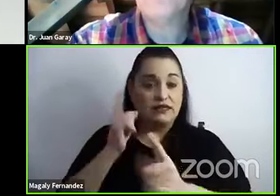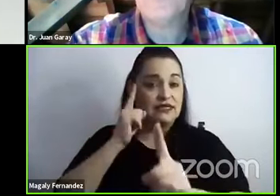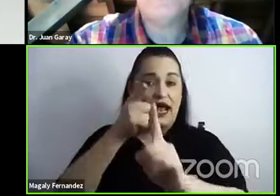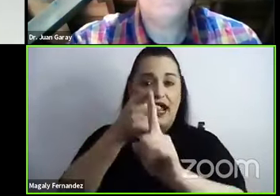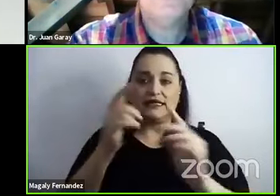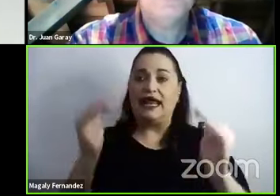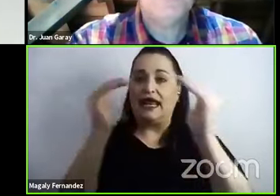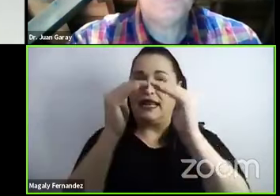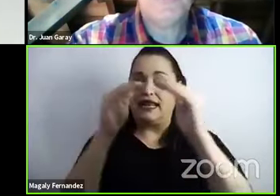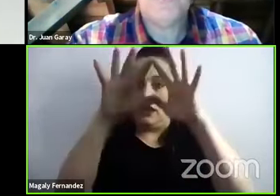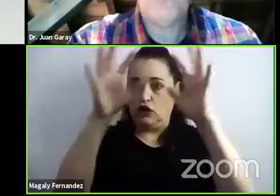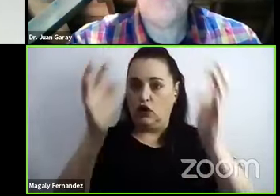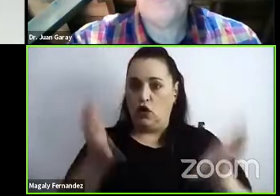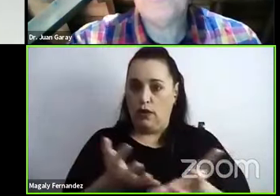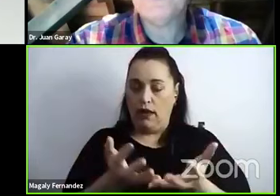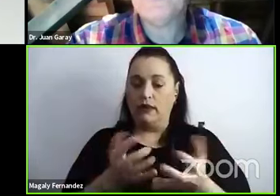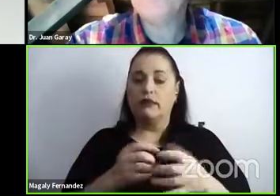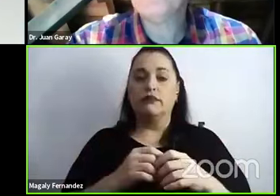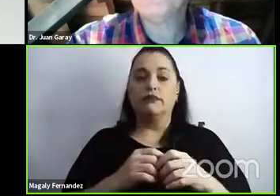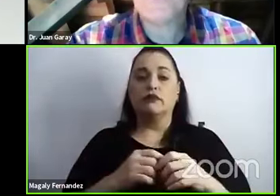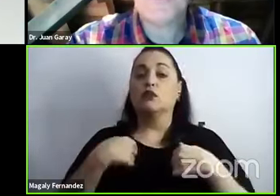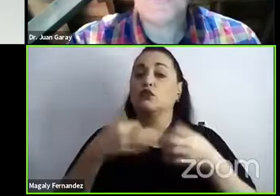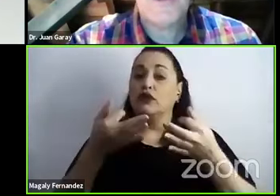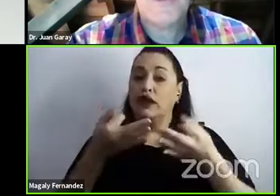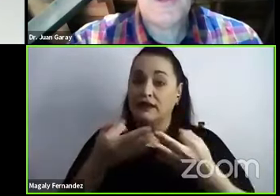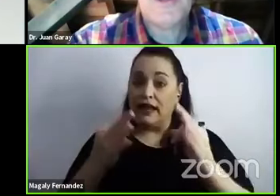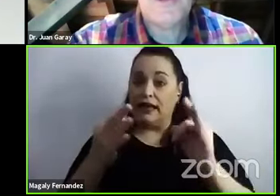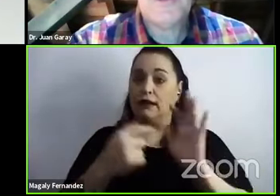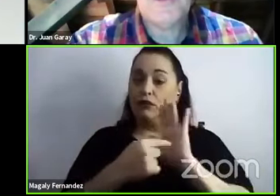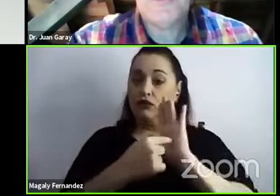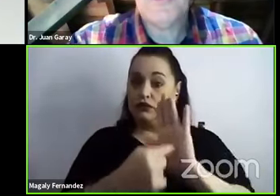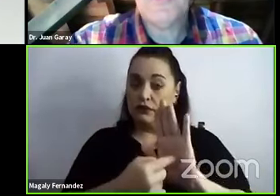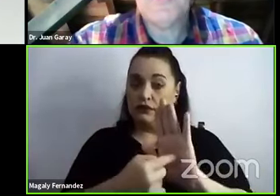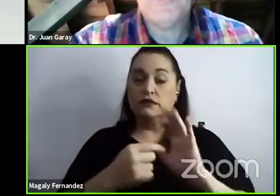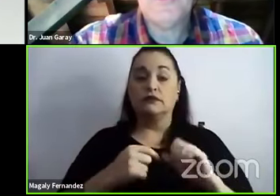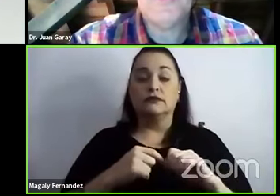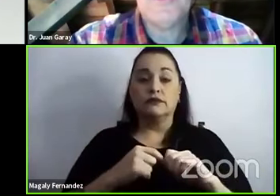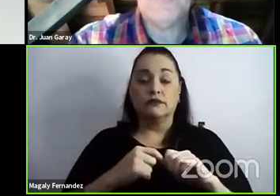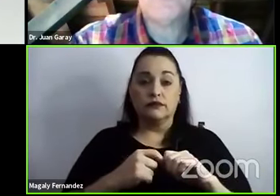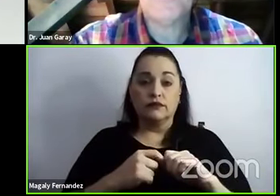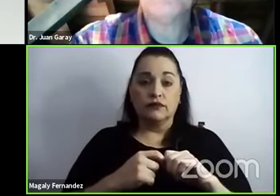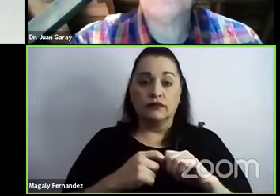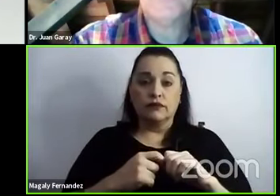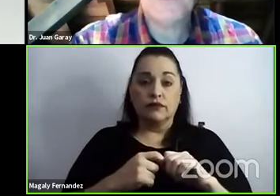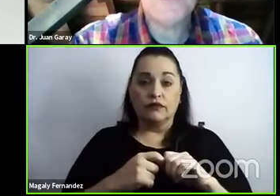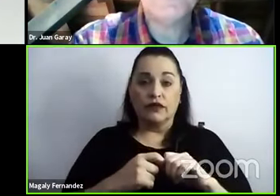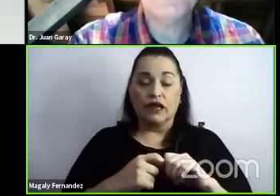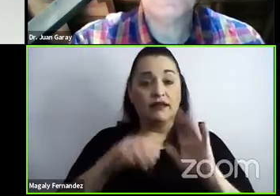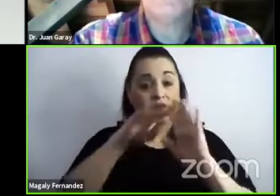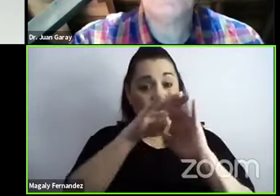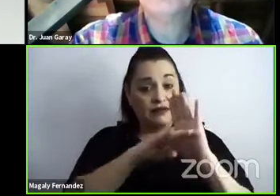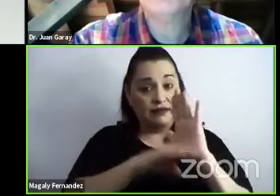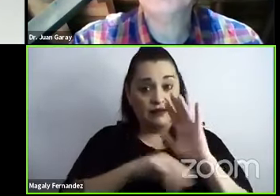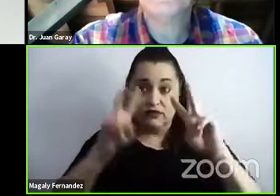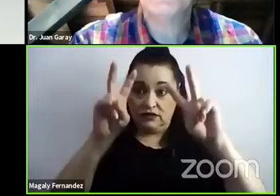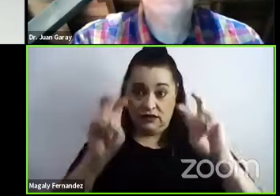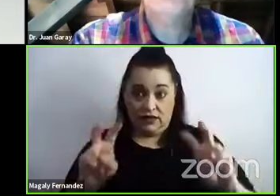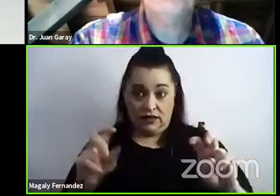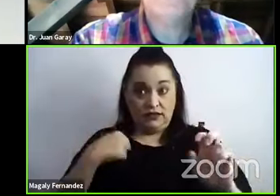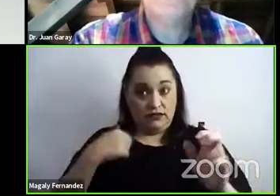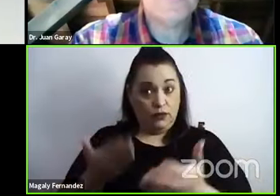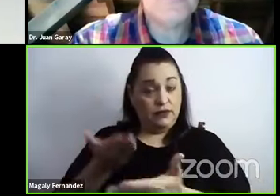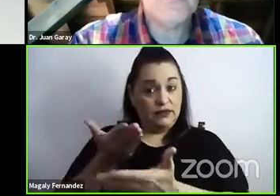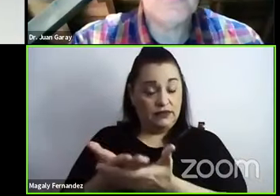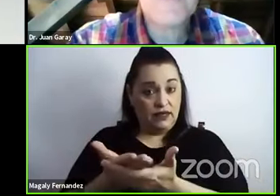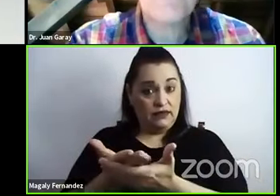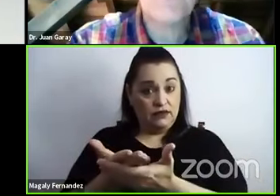equidad global, que, como intentaré demostrar en los datos y análisis que voy a presentar,